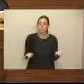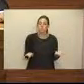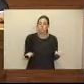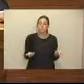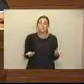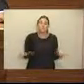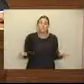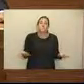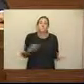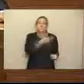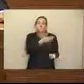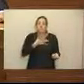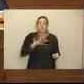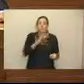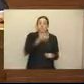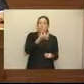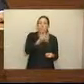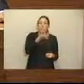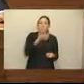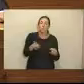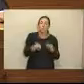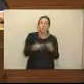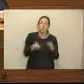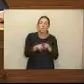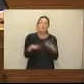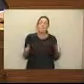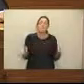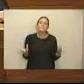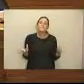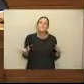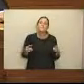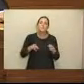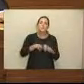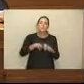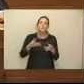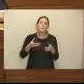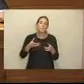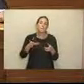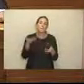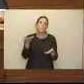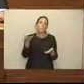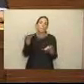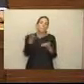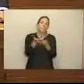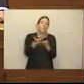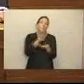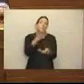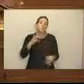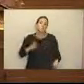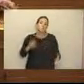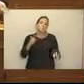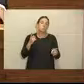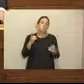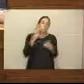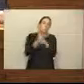que huye del catastrofismo, que huye de la apelación a la ruina, de la decadencia de